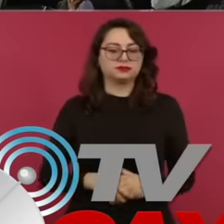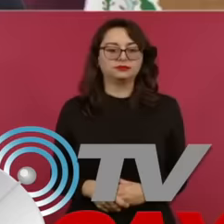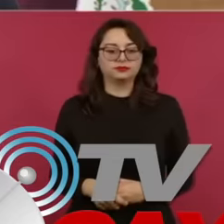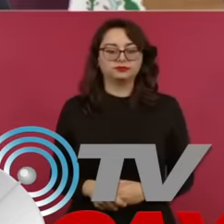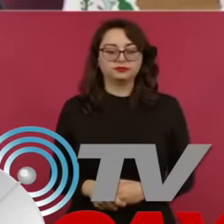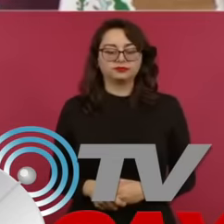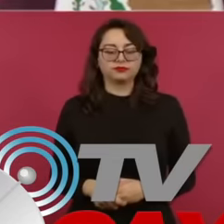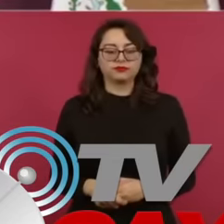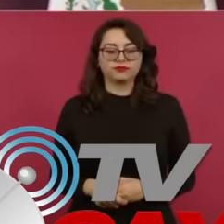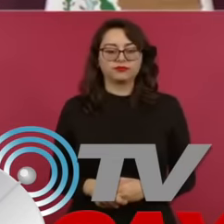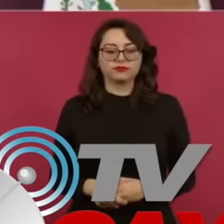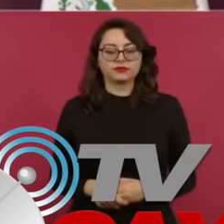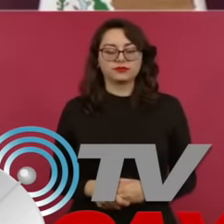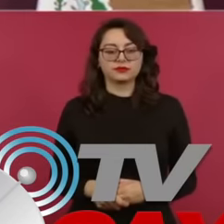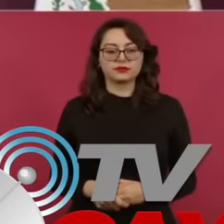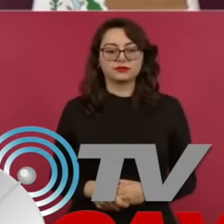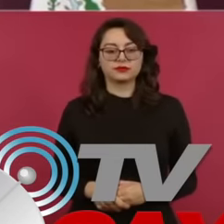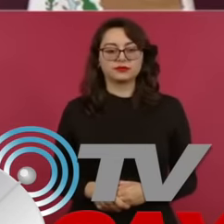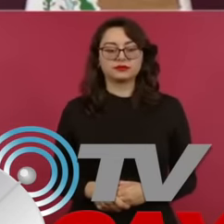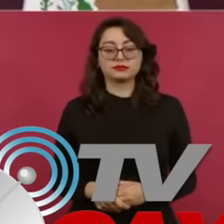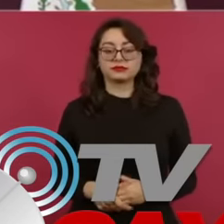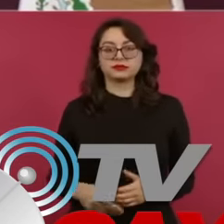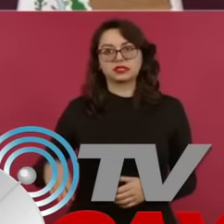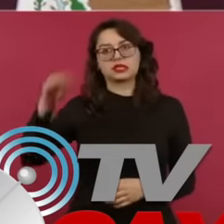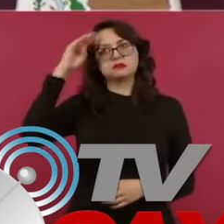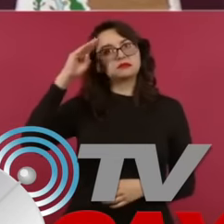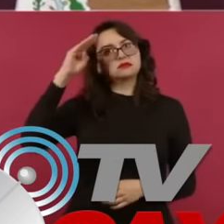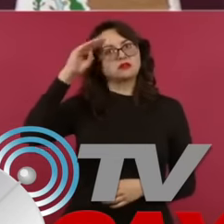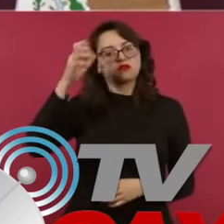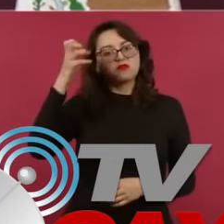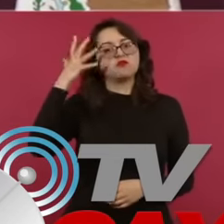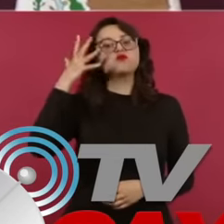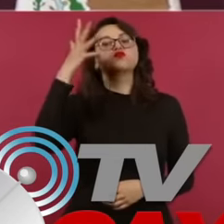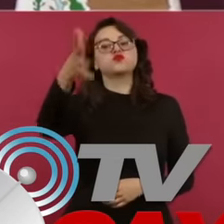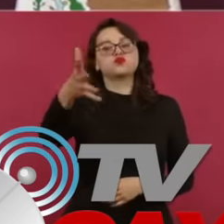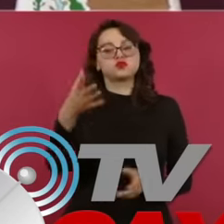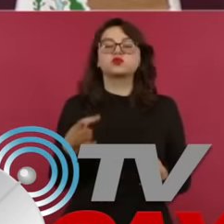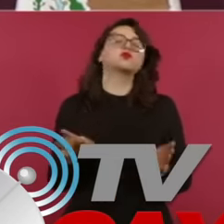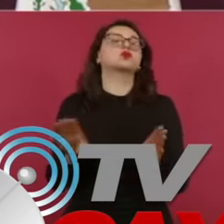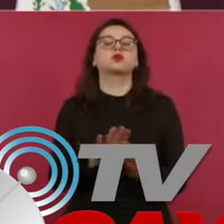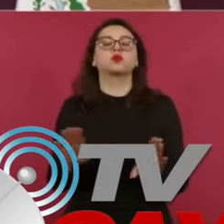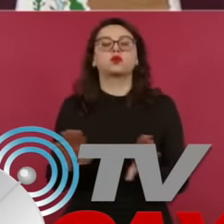pensar también hacia adelante,